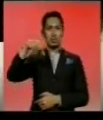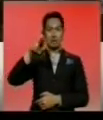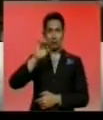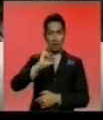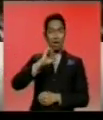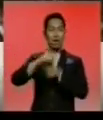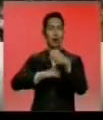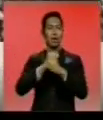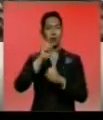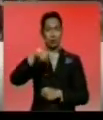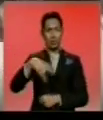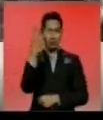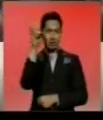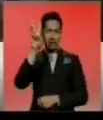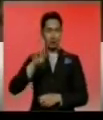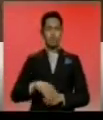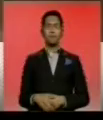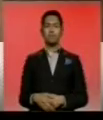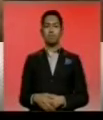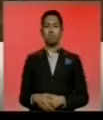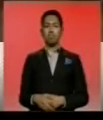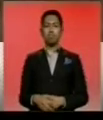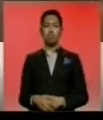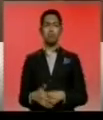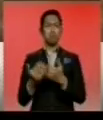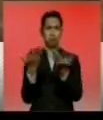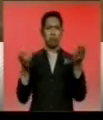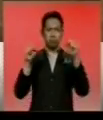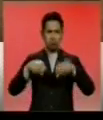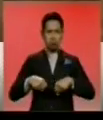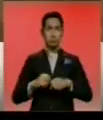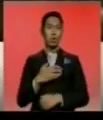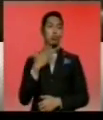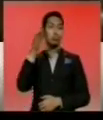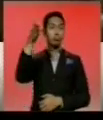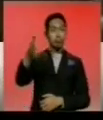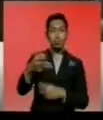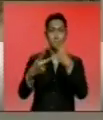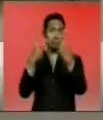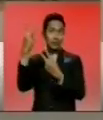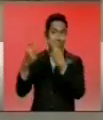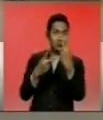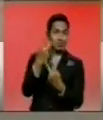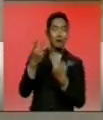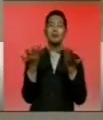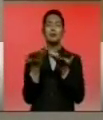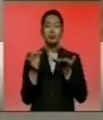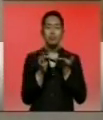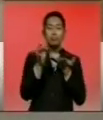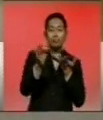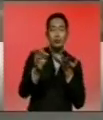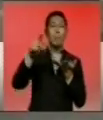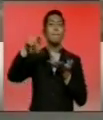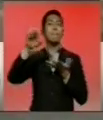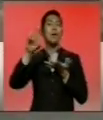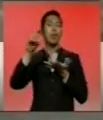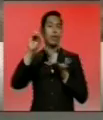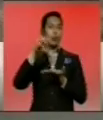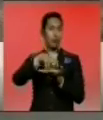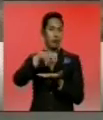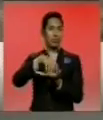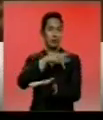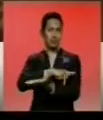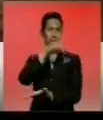Ecuador presenta varias alternativas para disfrutar en este carnaval. Tocachi y Cochasquí, en el cantón Pedro Moncayo, en la provincia de